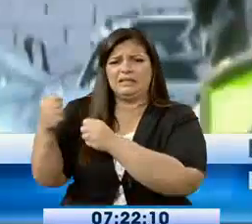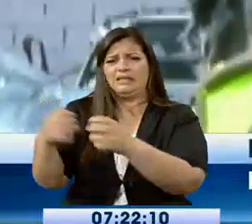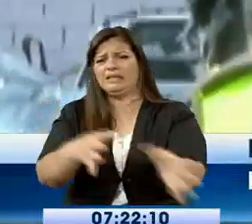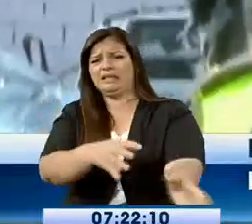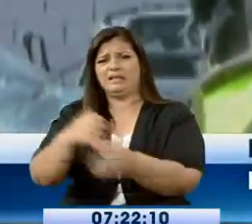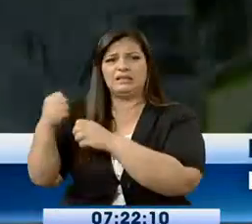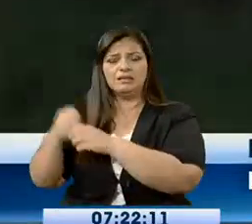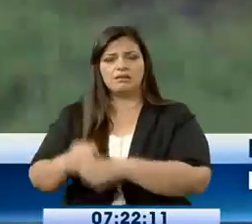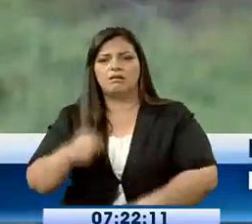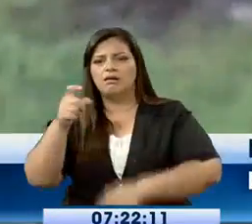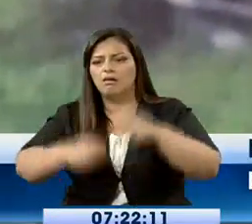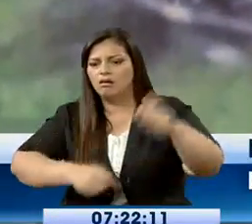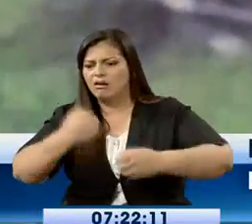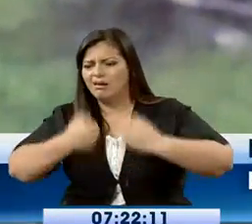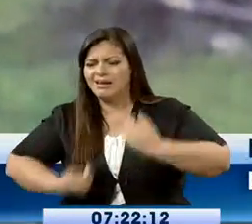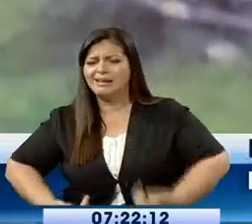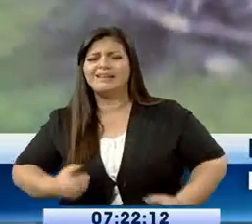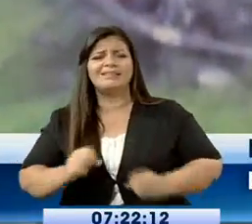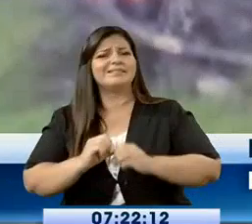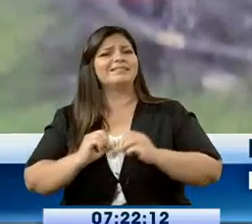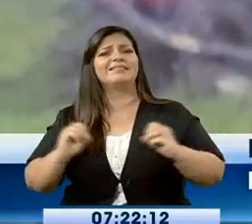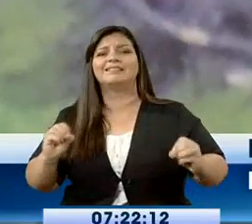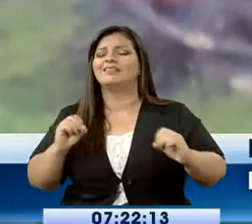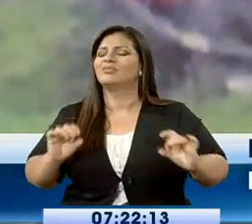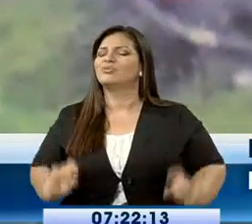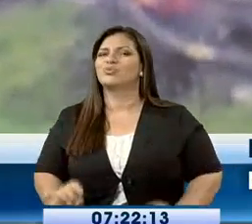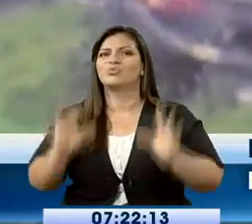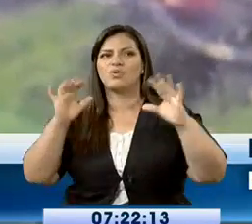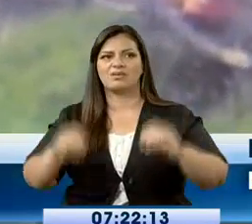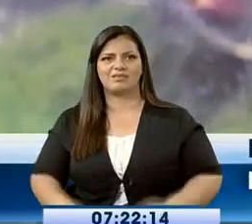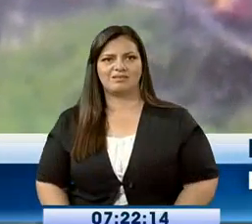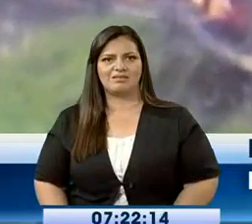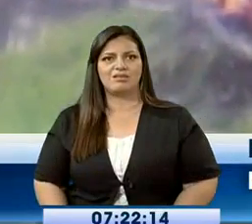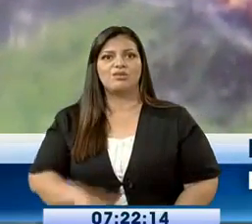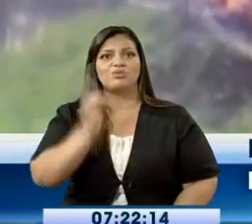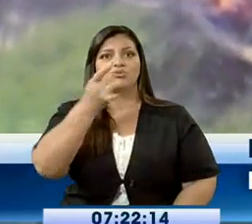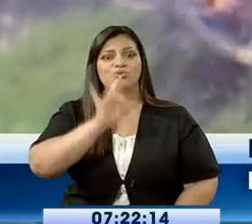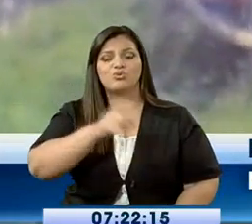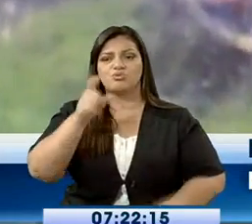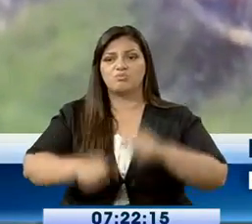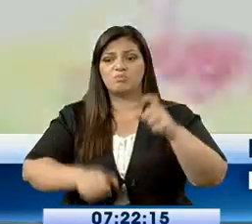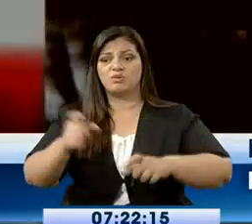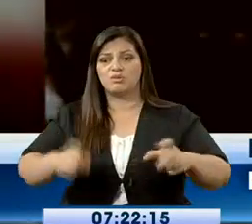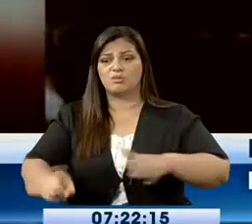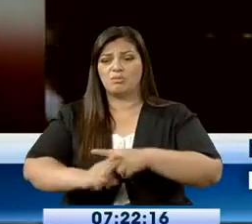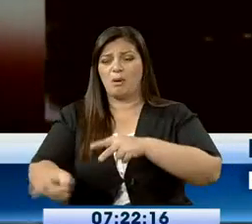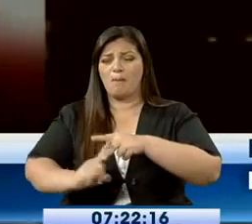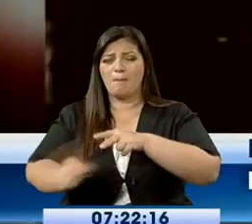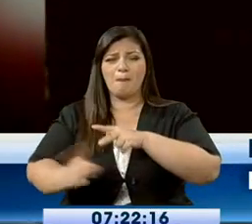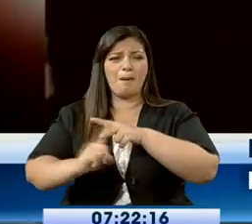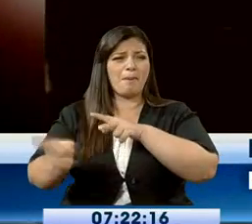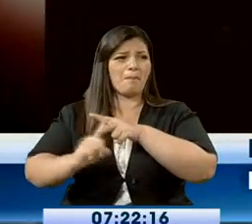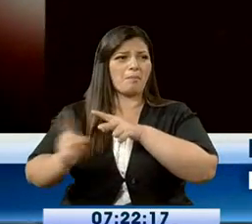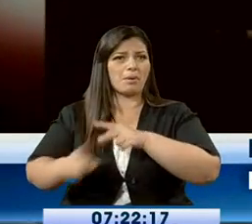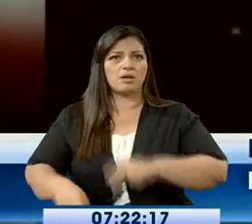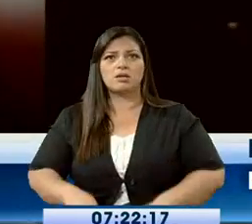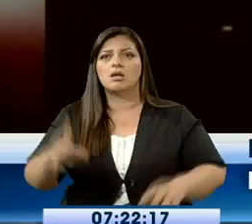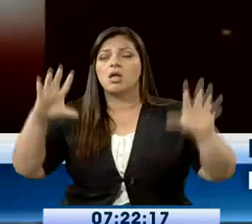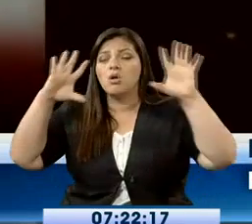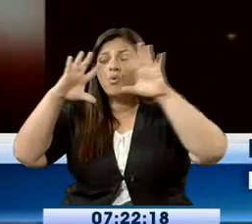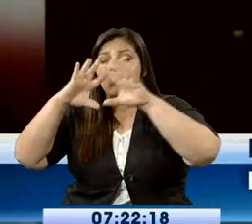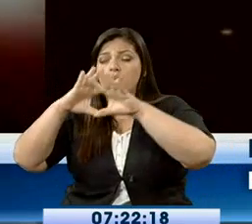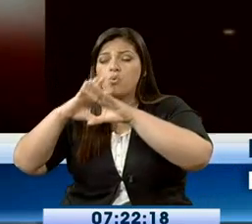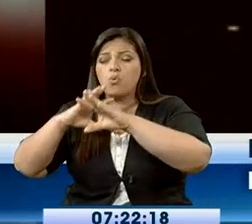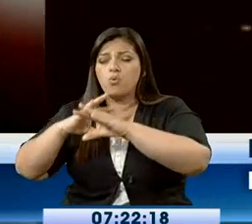no hay heridos. Los 18 pasajeros salieron por sus propios medios y lograron ponerse a buen recaudo. Pese a la oscuridad no hubo reporte de